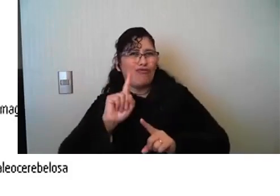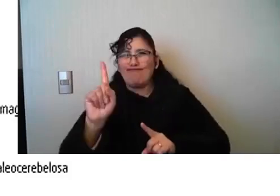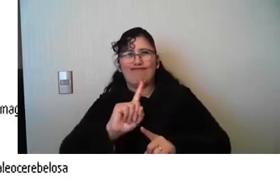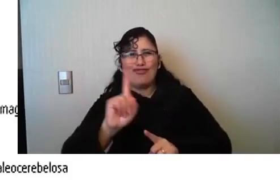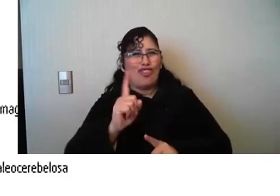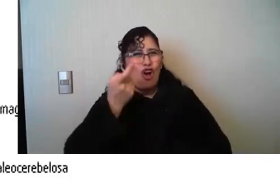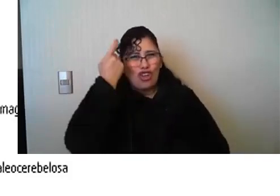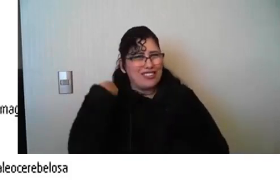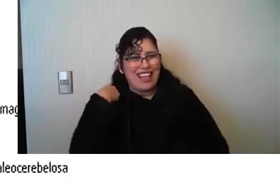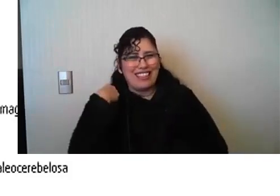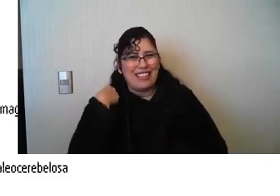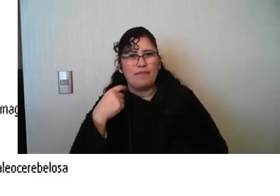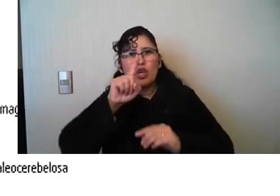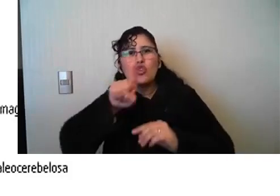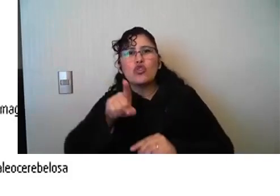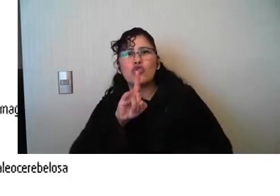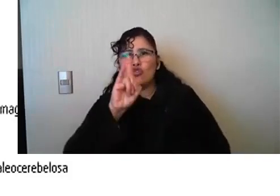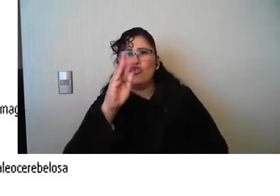aquí no está la corteza funcionando.